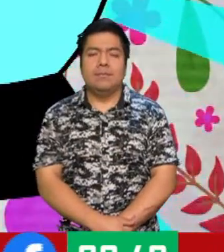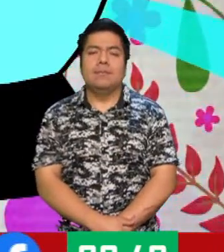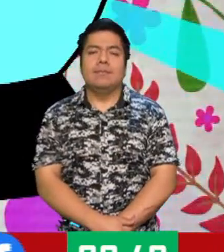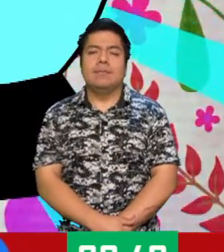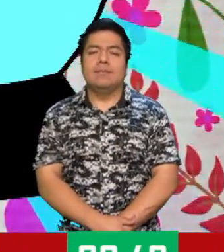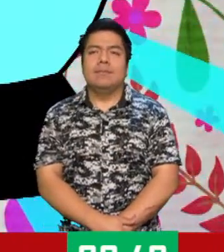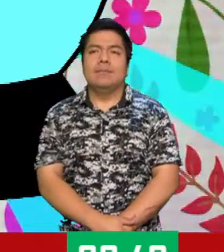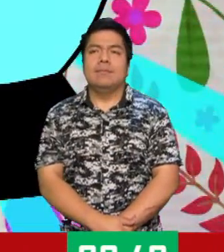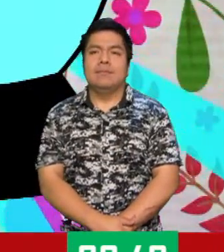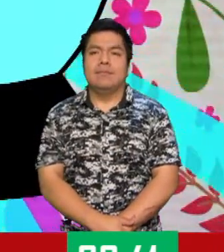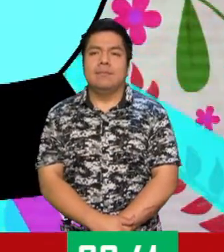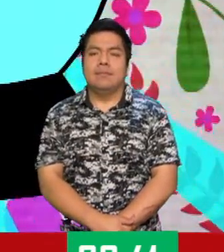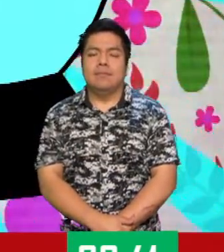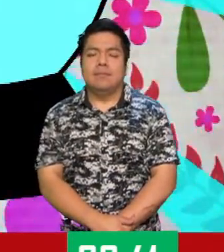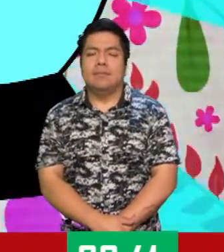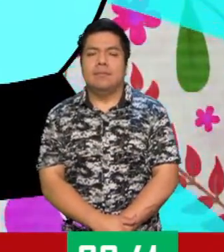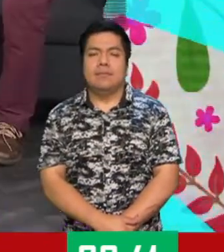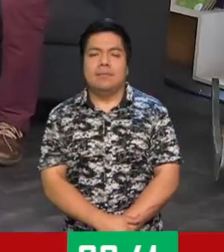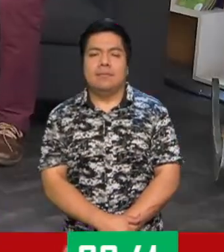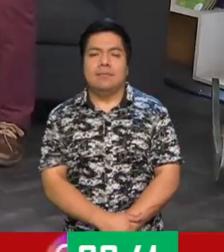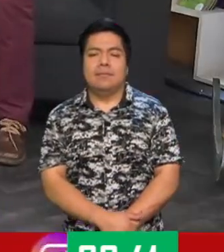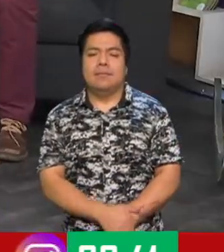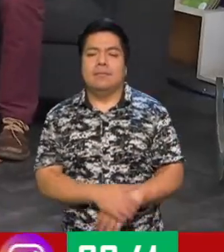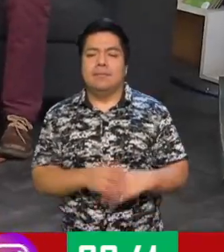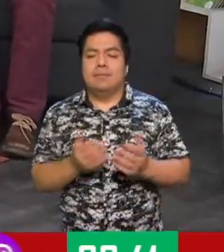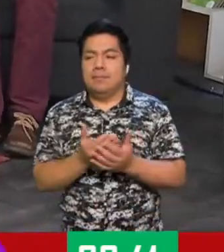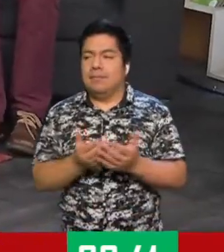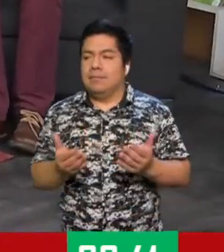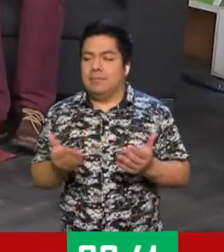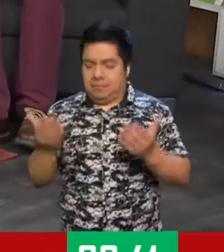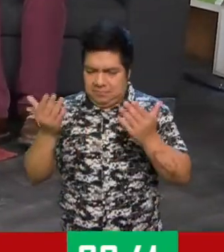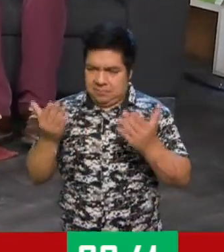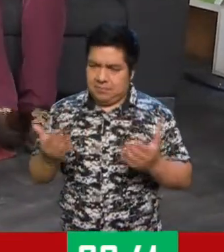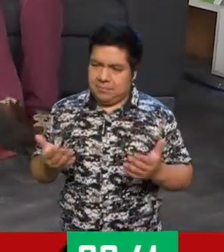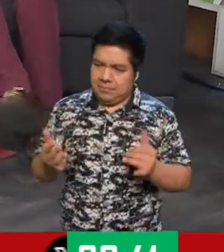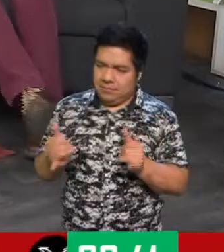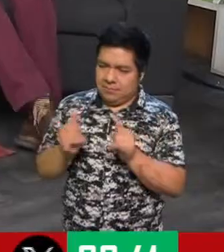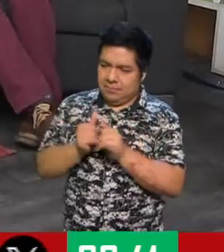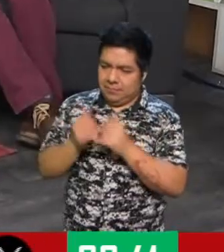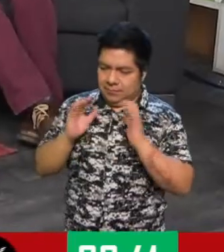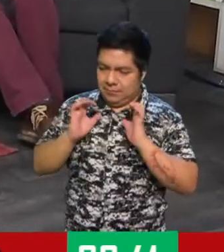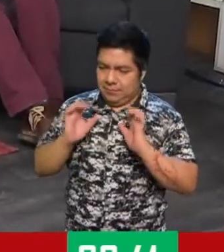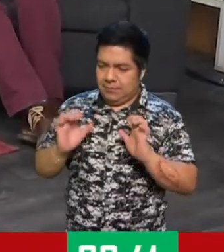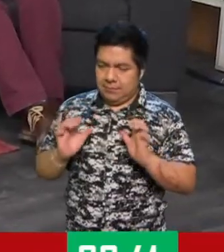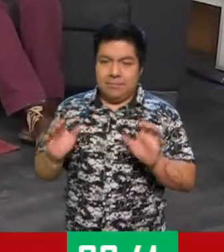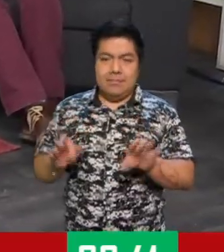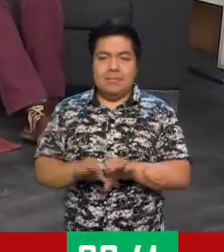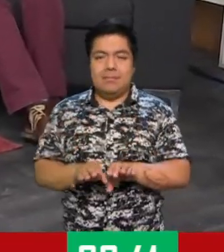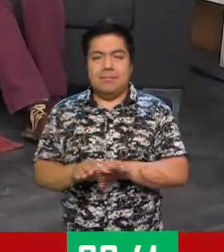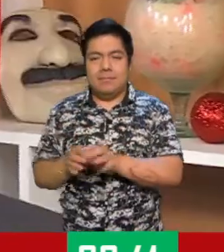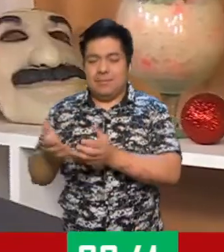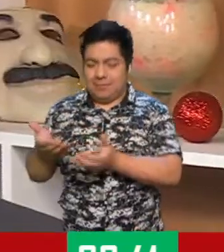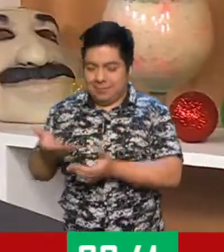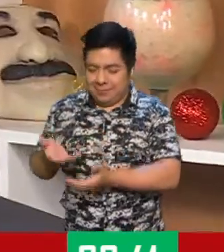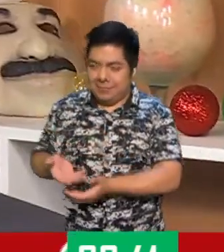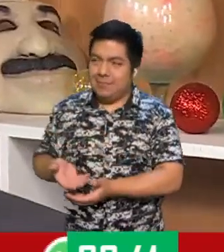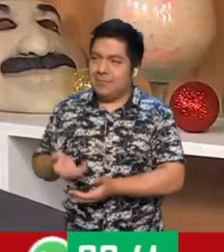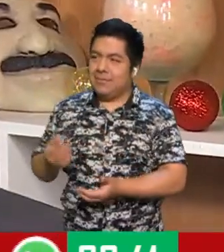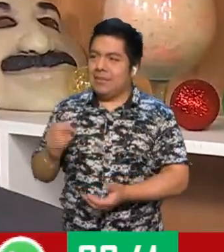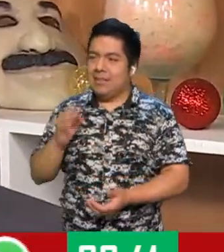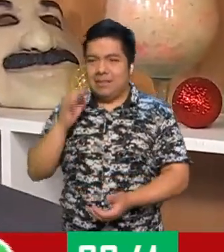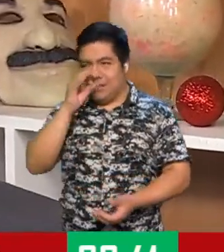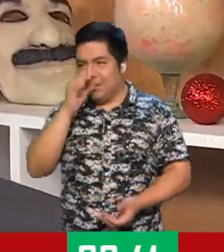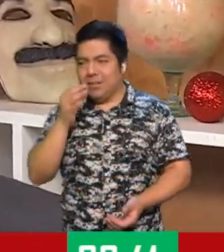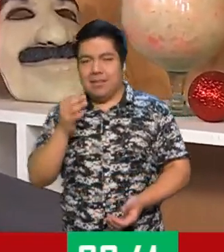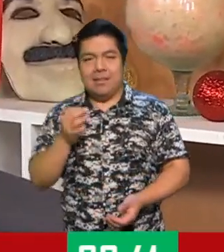¿Qué vamos hoy a dónde? ¿A recibir un premio? Qué elegancia la de Francia. A bautizar al chiquito. Oiga, es Víctor